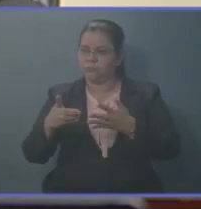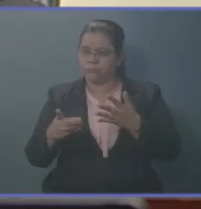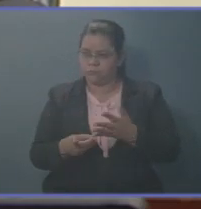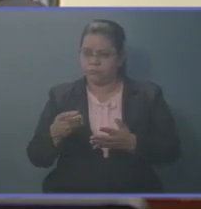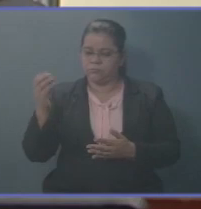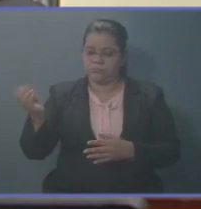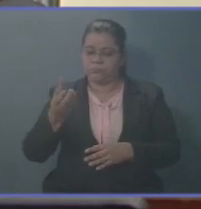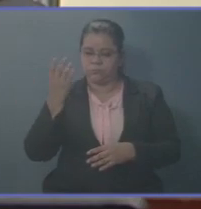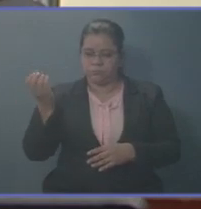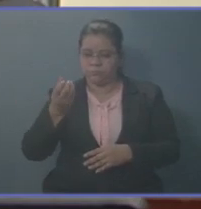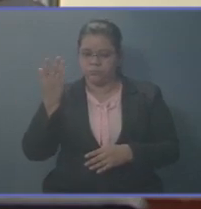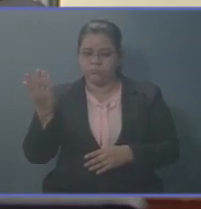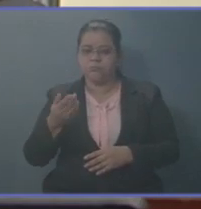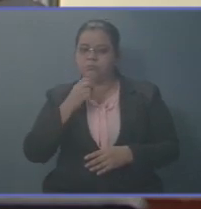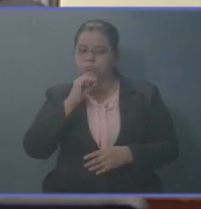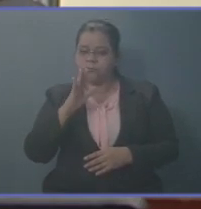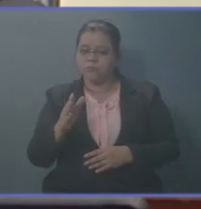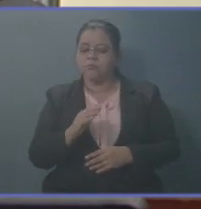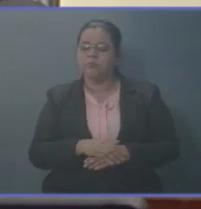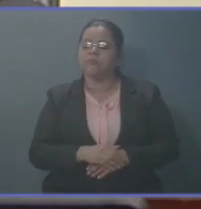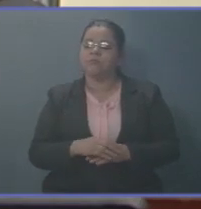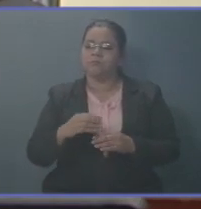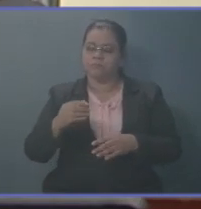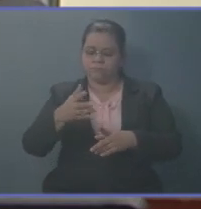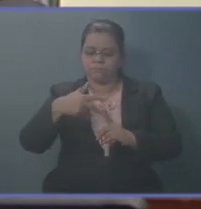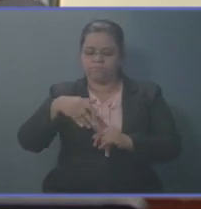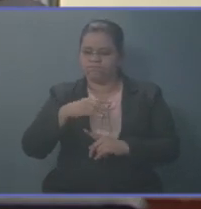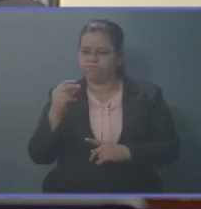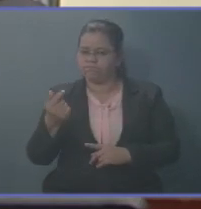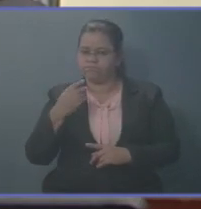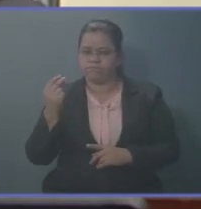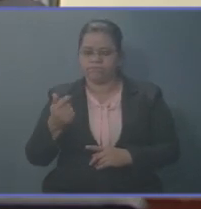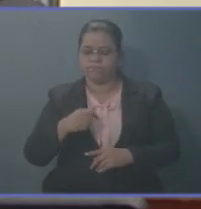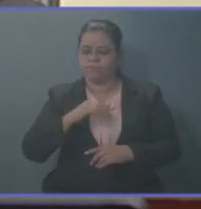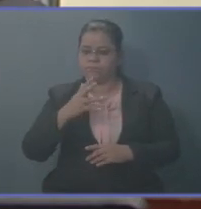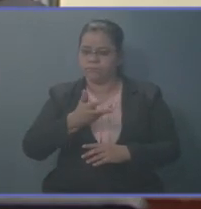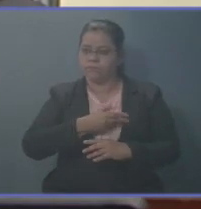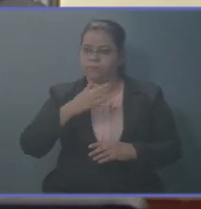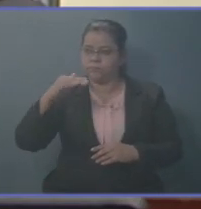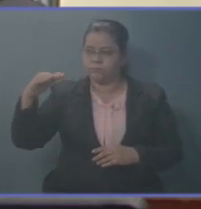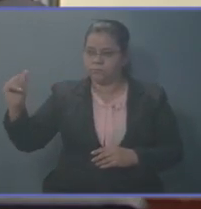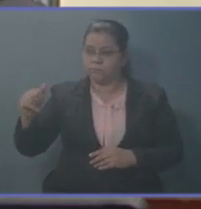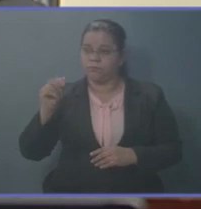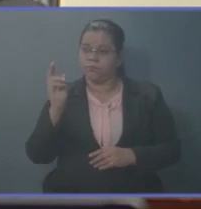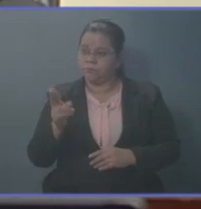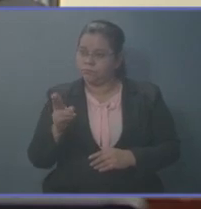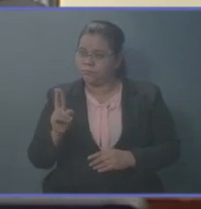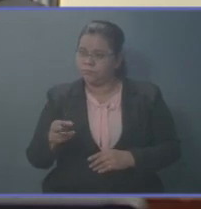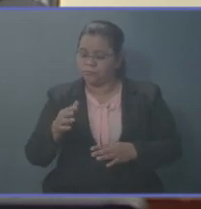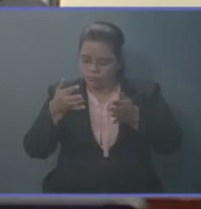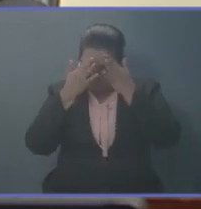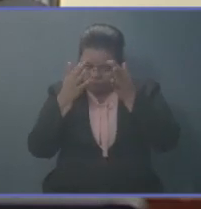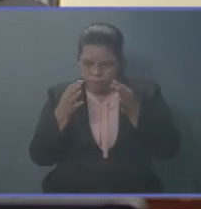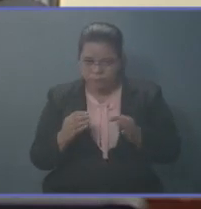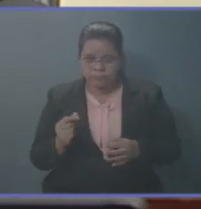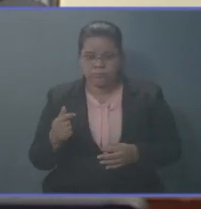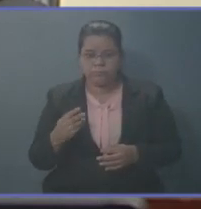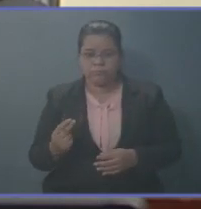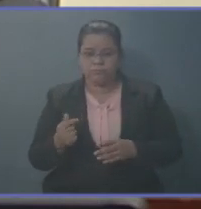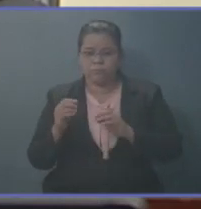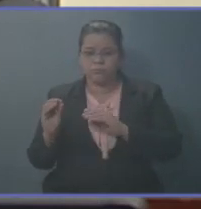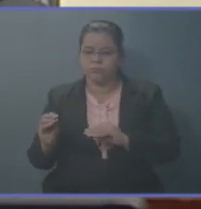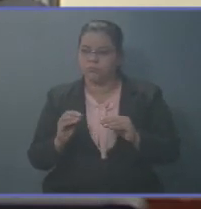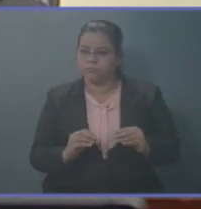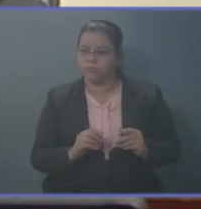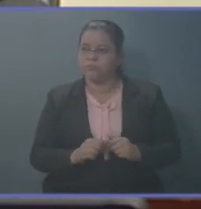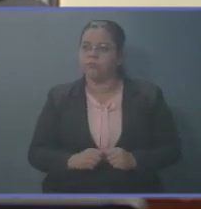estado de emergencia supone la conducción ágil, transparente y eficiente del esfuerzo nacional, por lo que la misma que indicará las medidas inmediatas que se tomará para enfrentar el